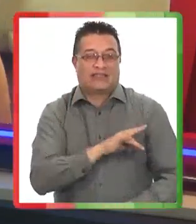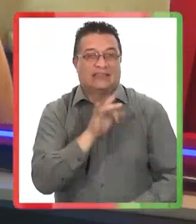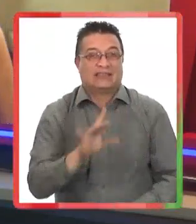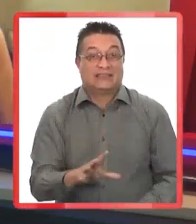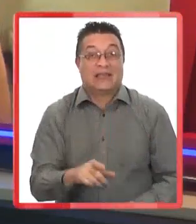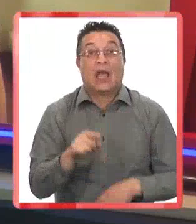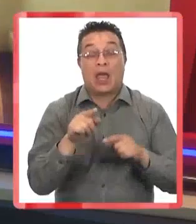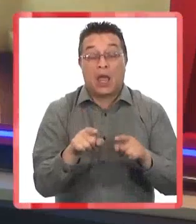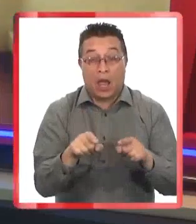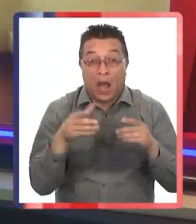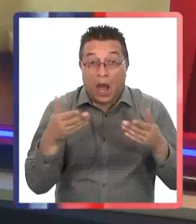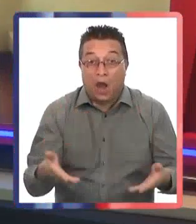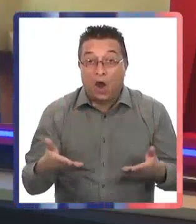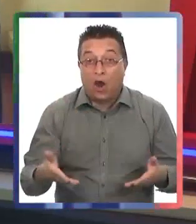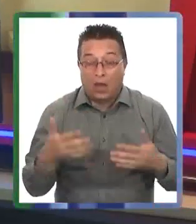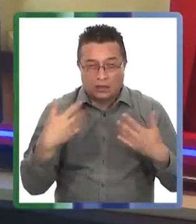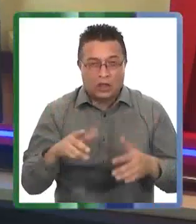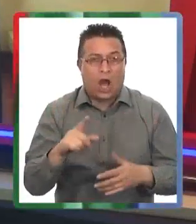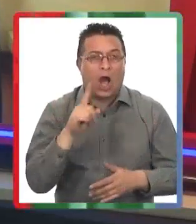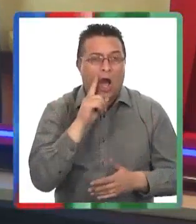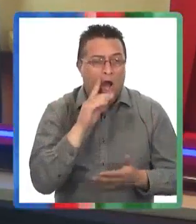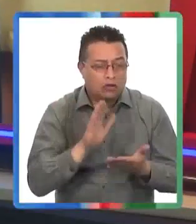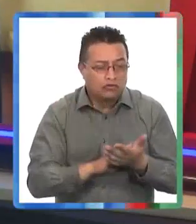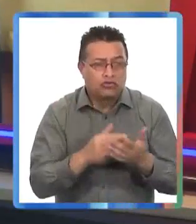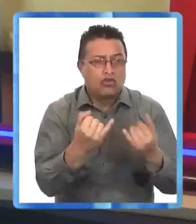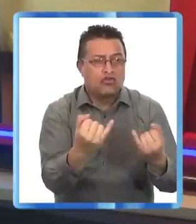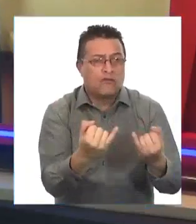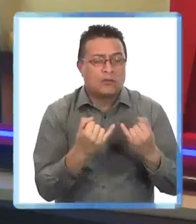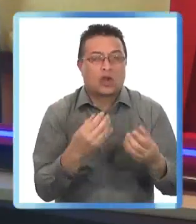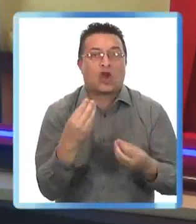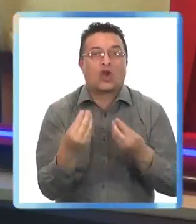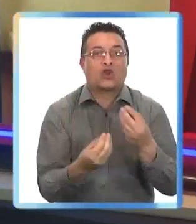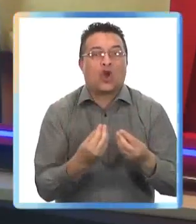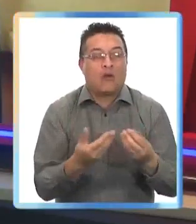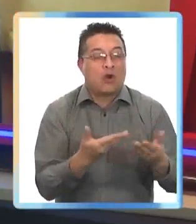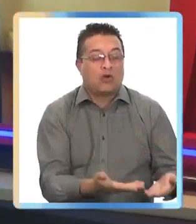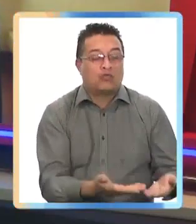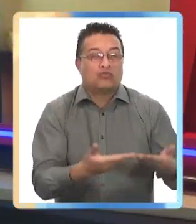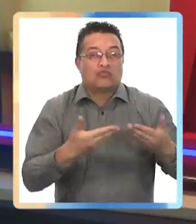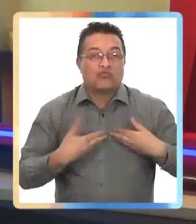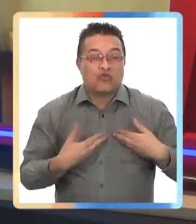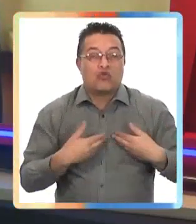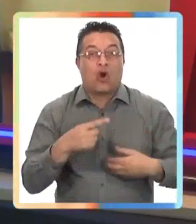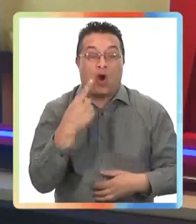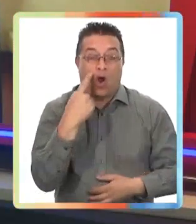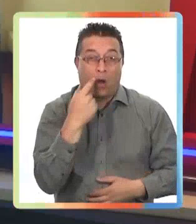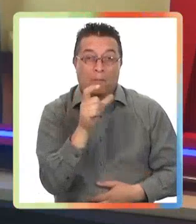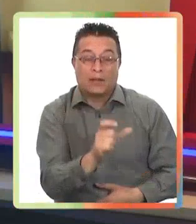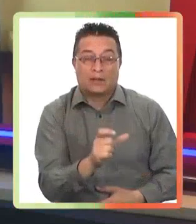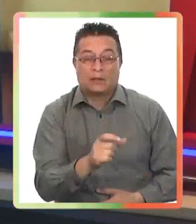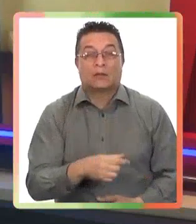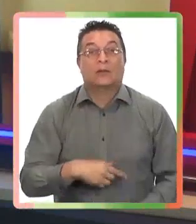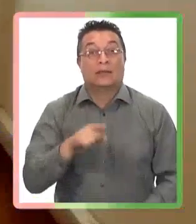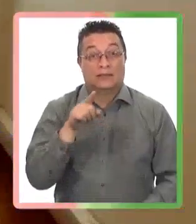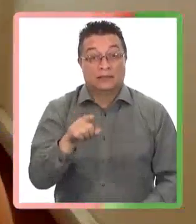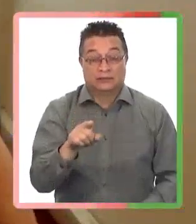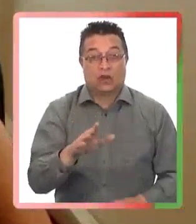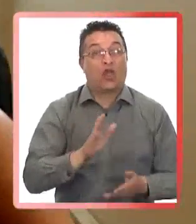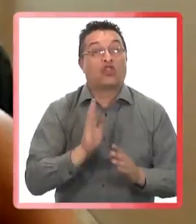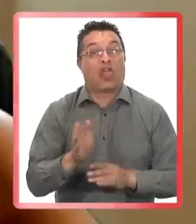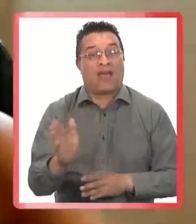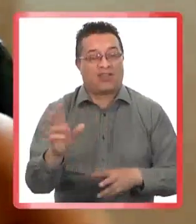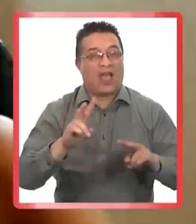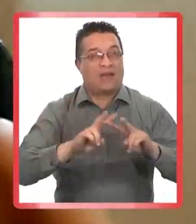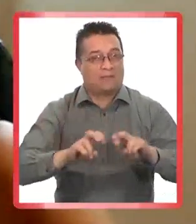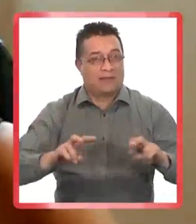nuestro país. Y a estas alturas, ¿ya hay antecedentes, información sobre cómo podría haberse infectado de influenza aviar? Eso es